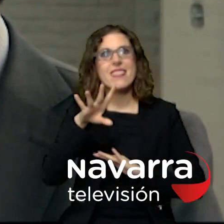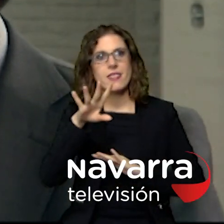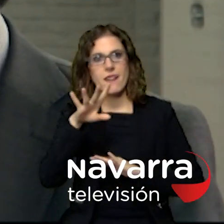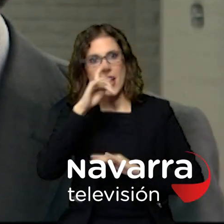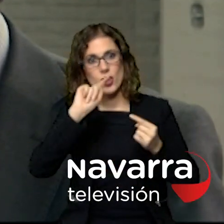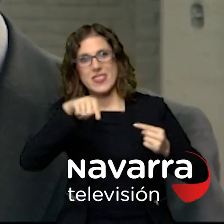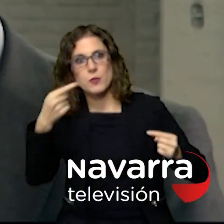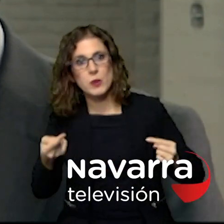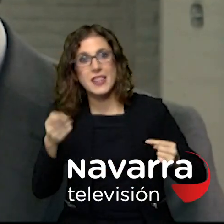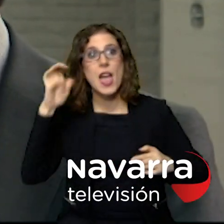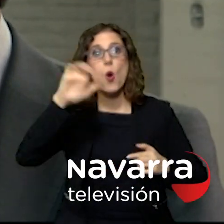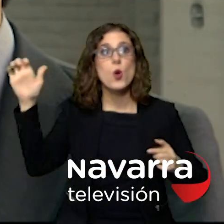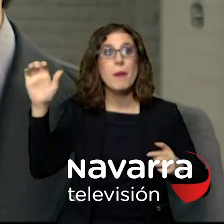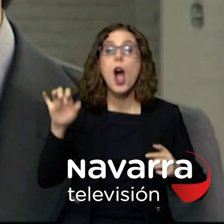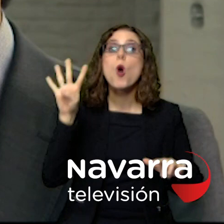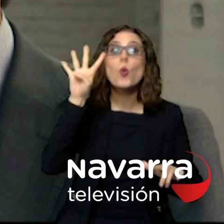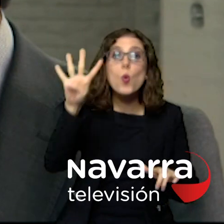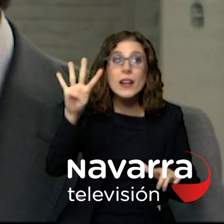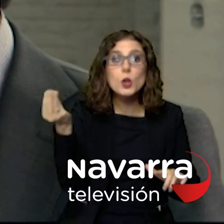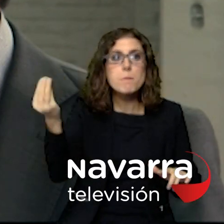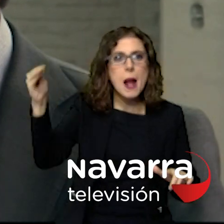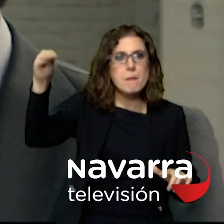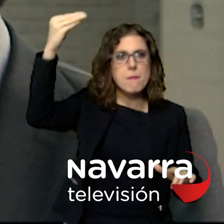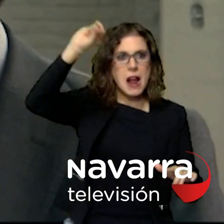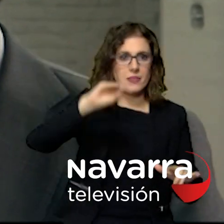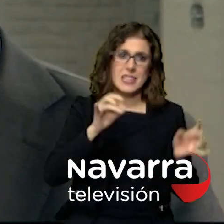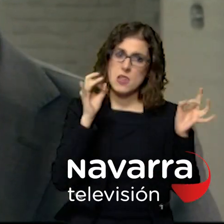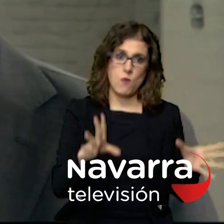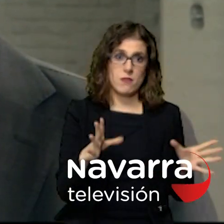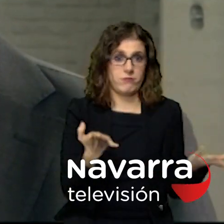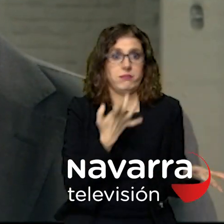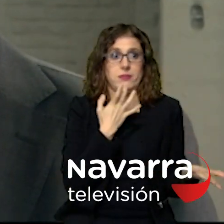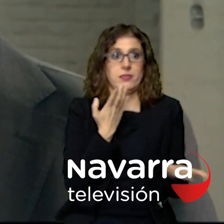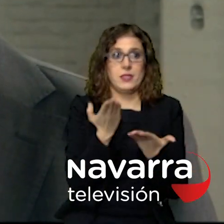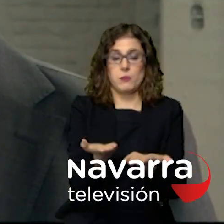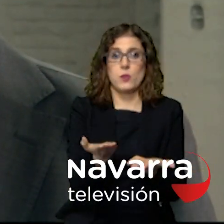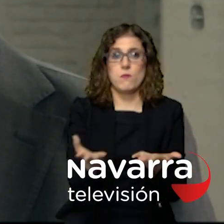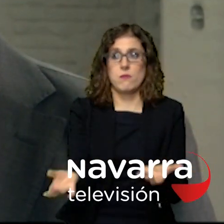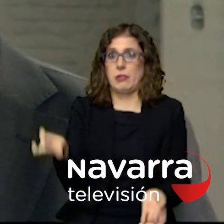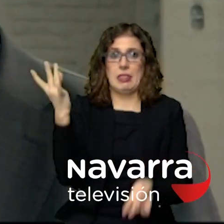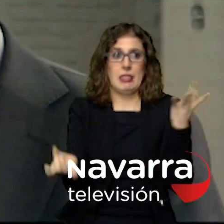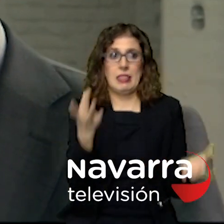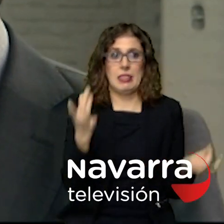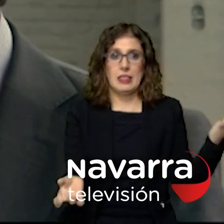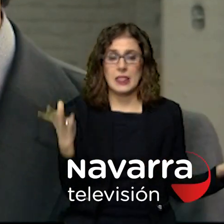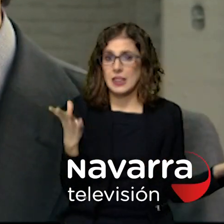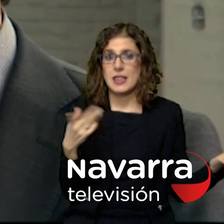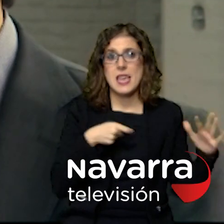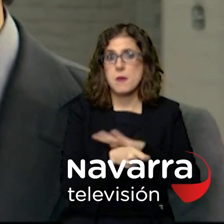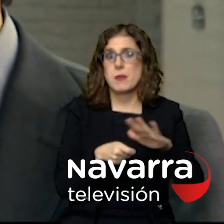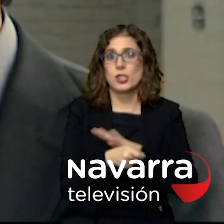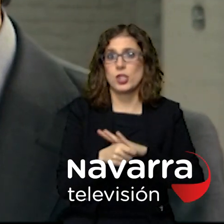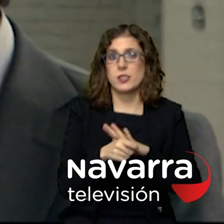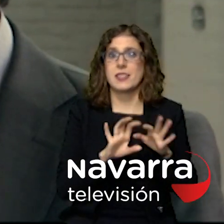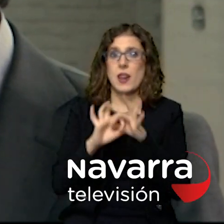equivalentes. Es decir, eso es un ejemplo de la multiplicidad y la fragmentación que existe en las inversiones que está haciendo la Unión Europea,